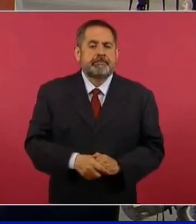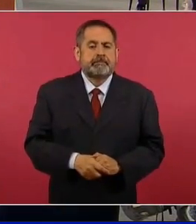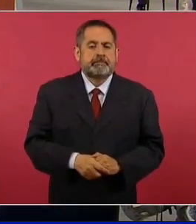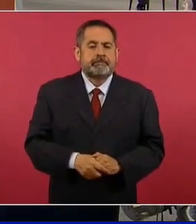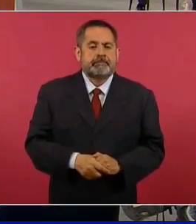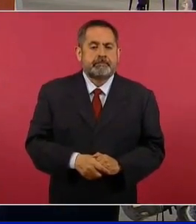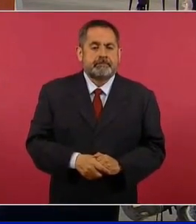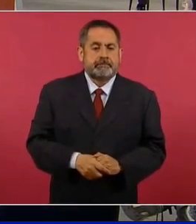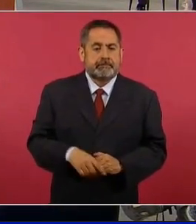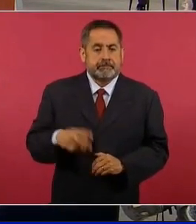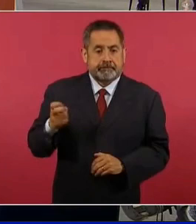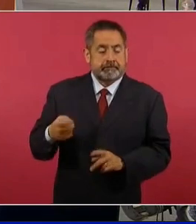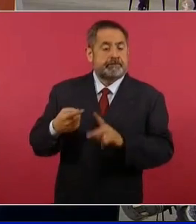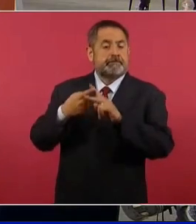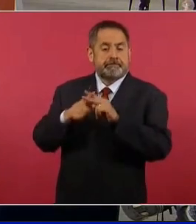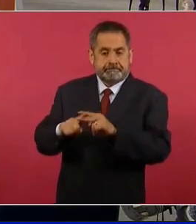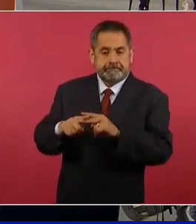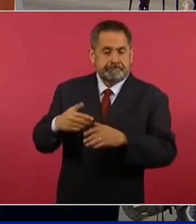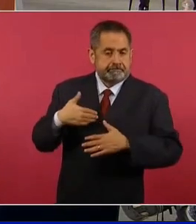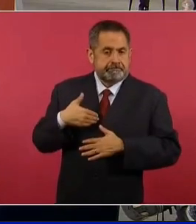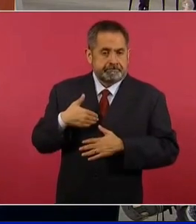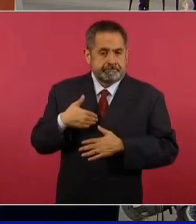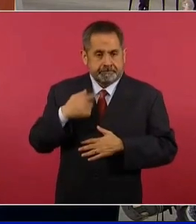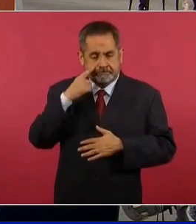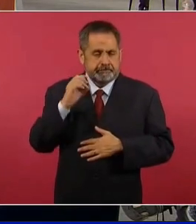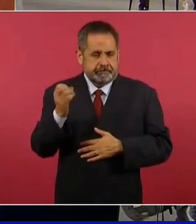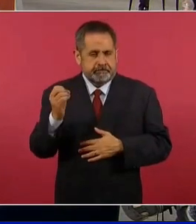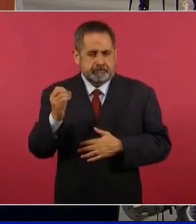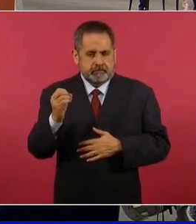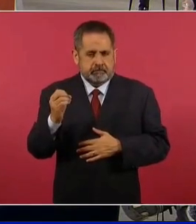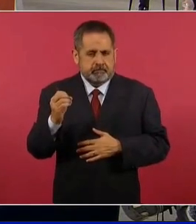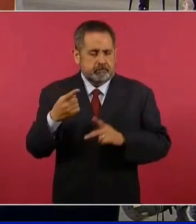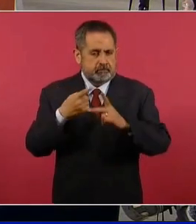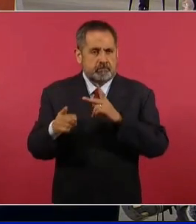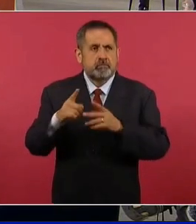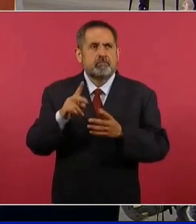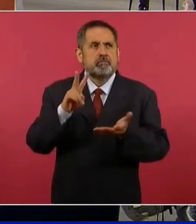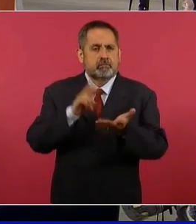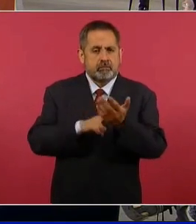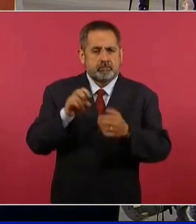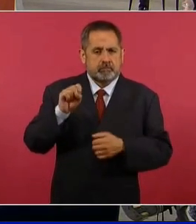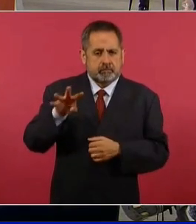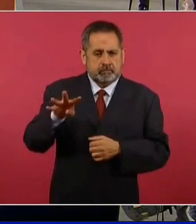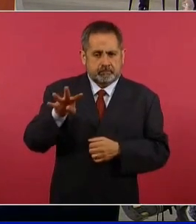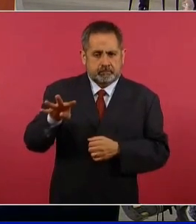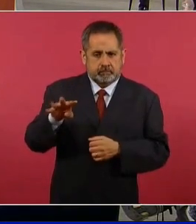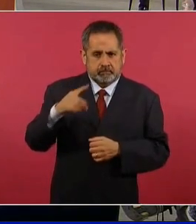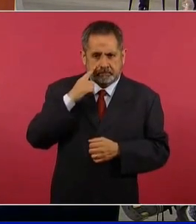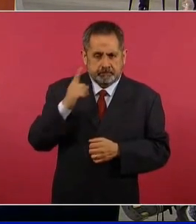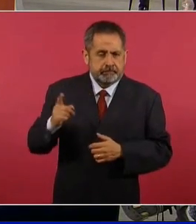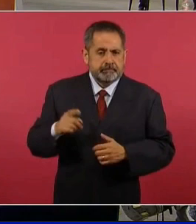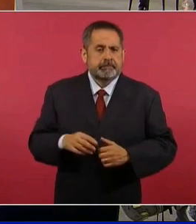aquí entramos. Bueno, este es octubre del 19.